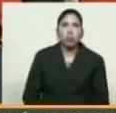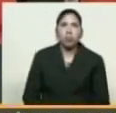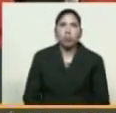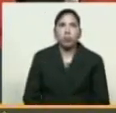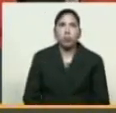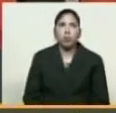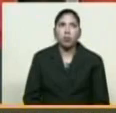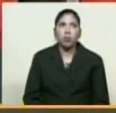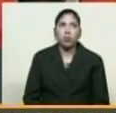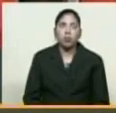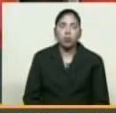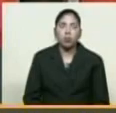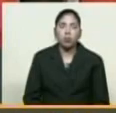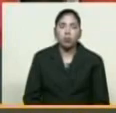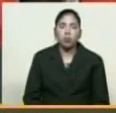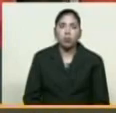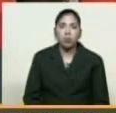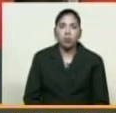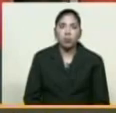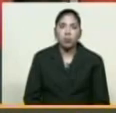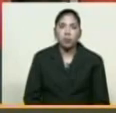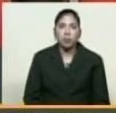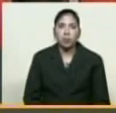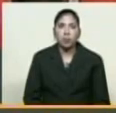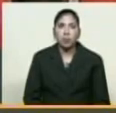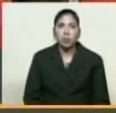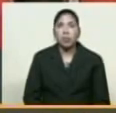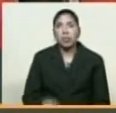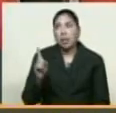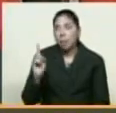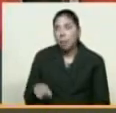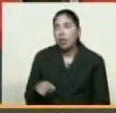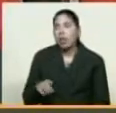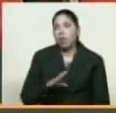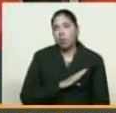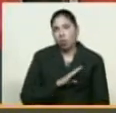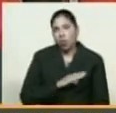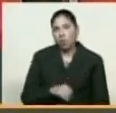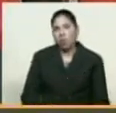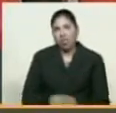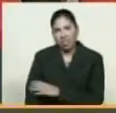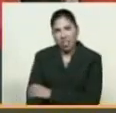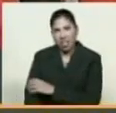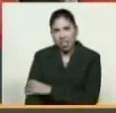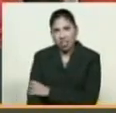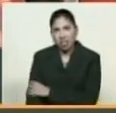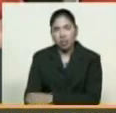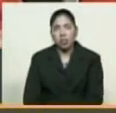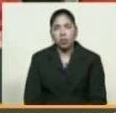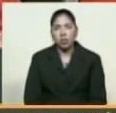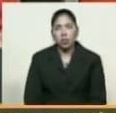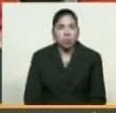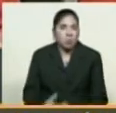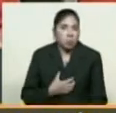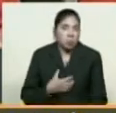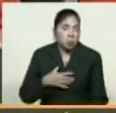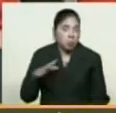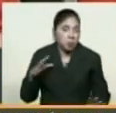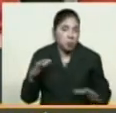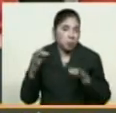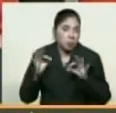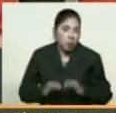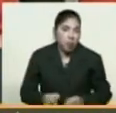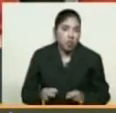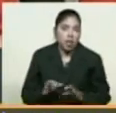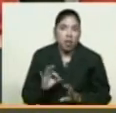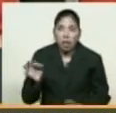sigue trabajando exactamente igual. Así como ha habido partidos de la derecha que no han podido legitimarse,